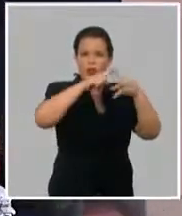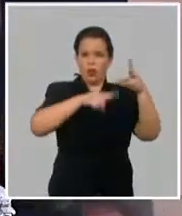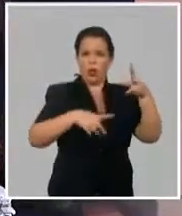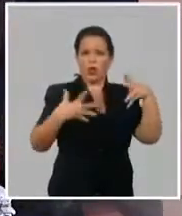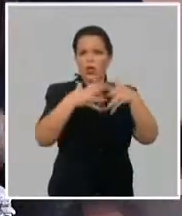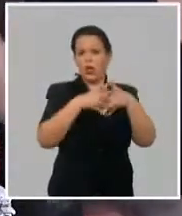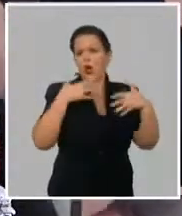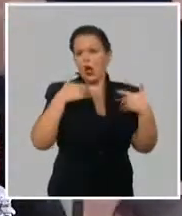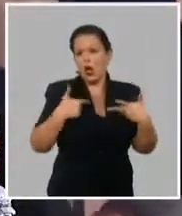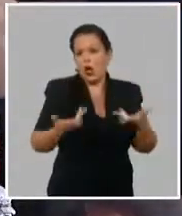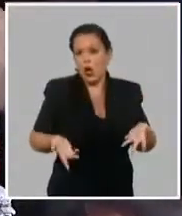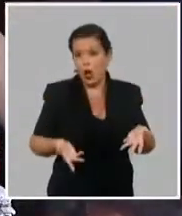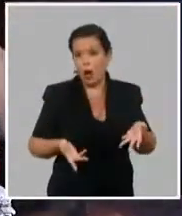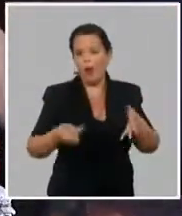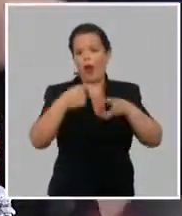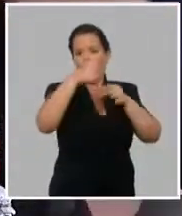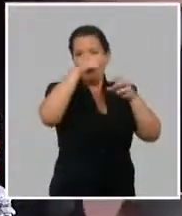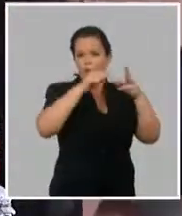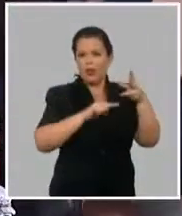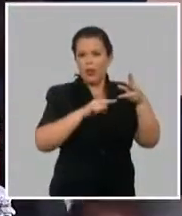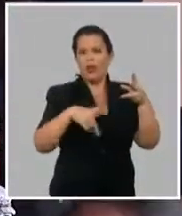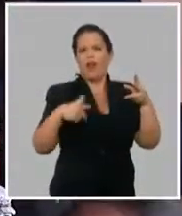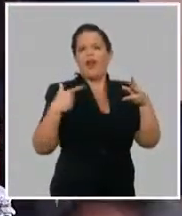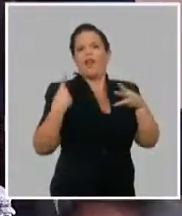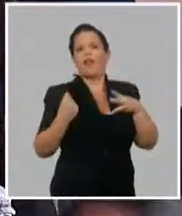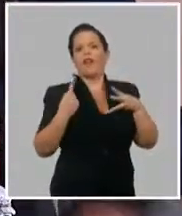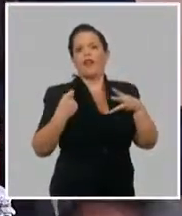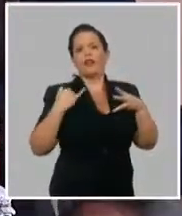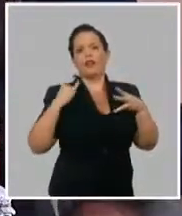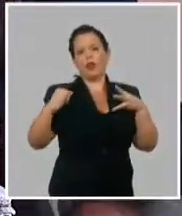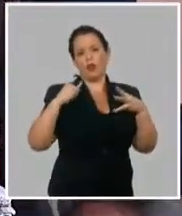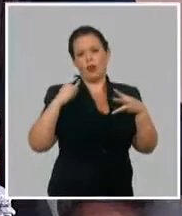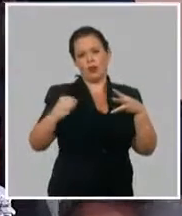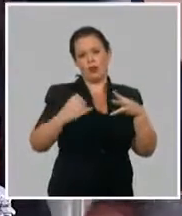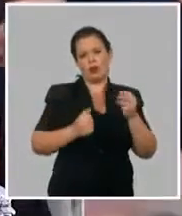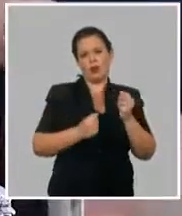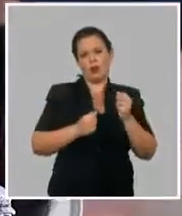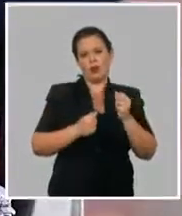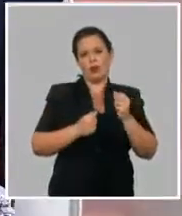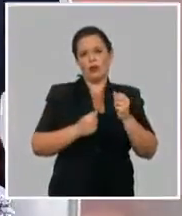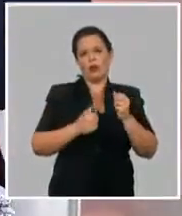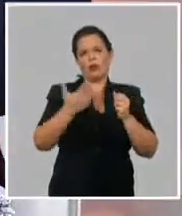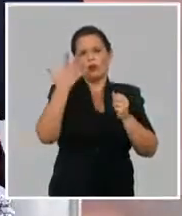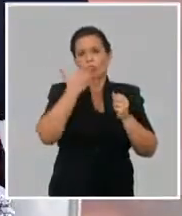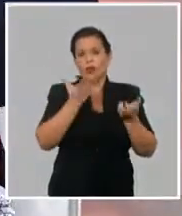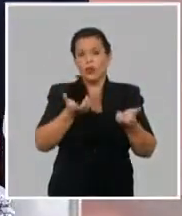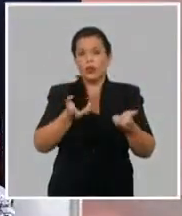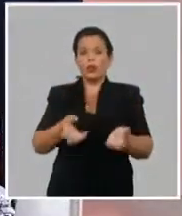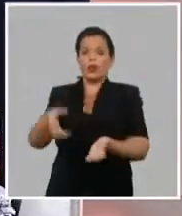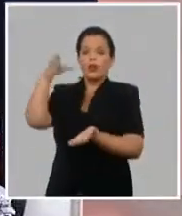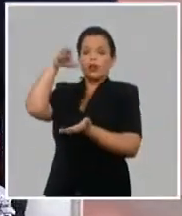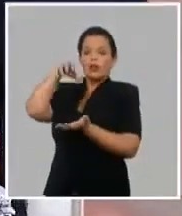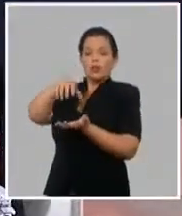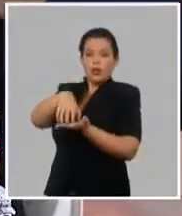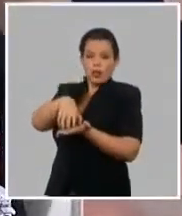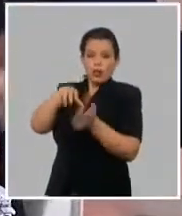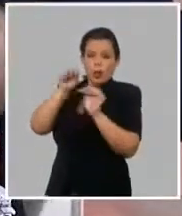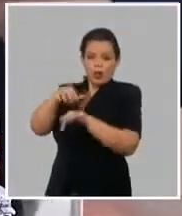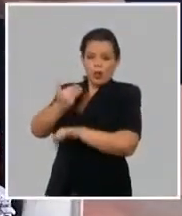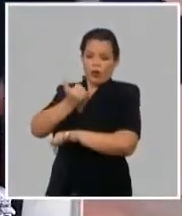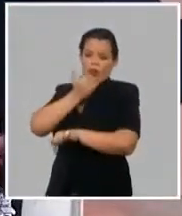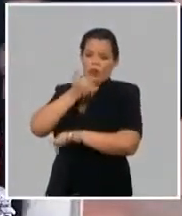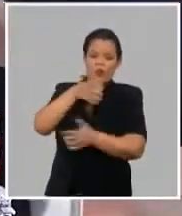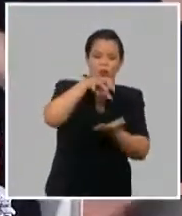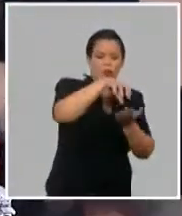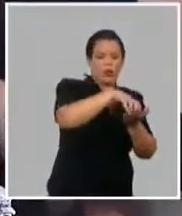estamos dando aquí de las instituciones que fueron afectadas a las instituciones que investigan falta de